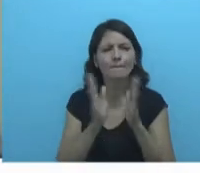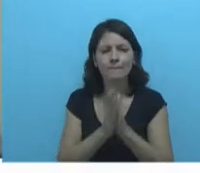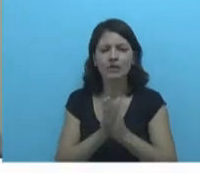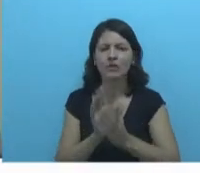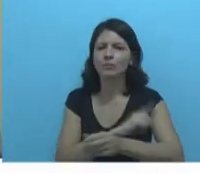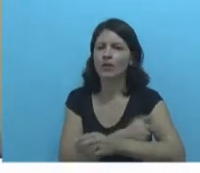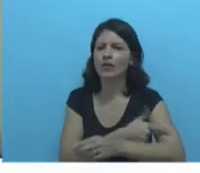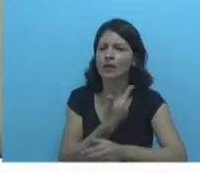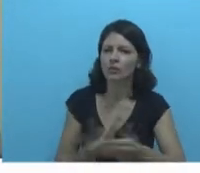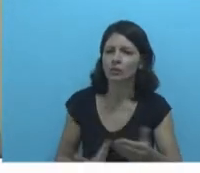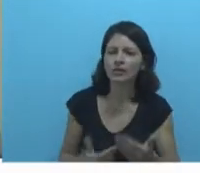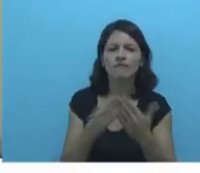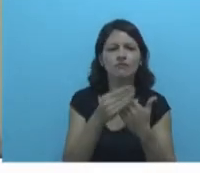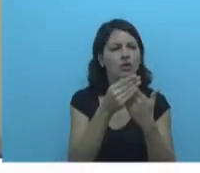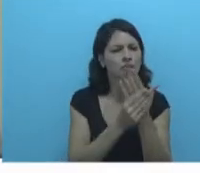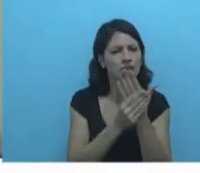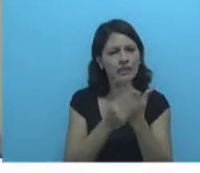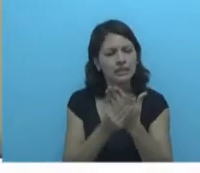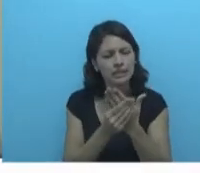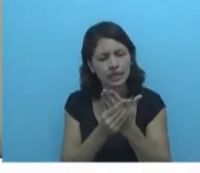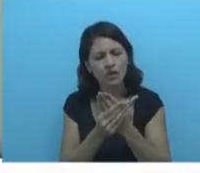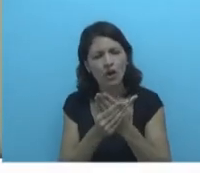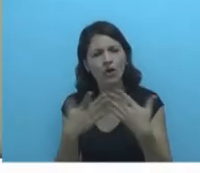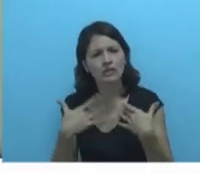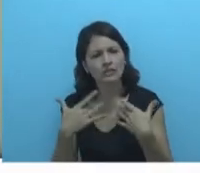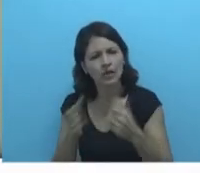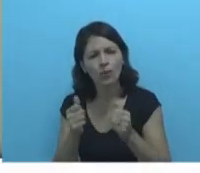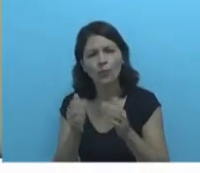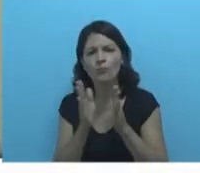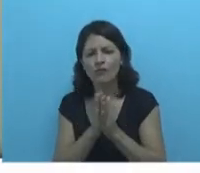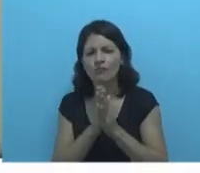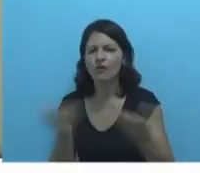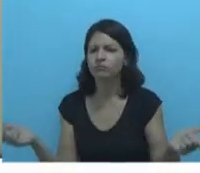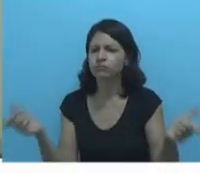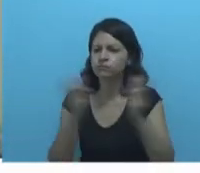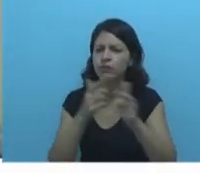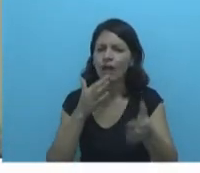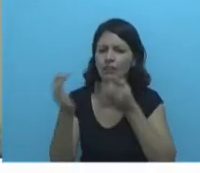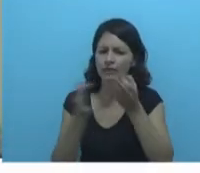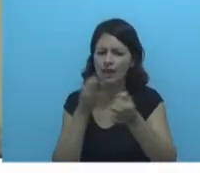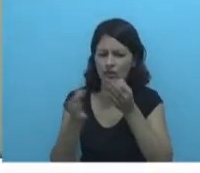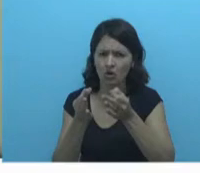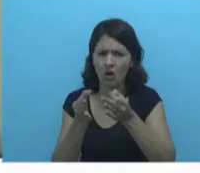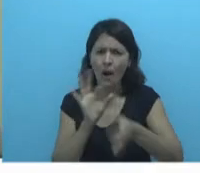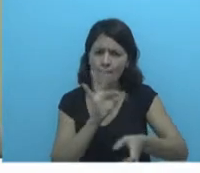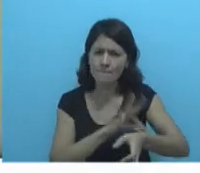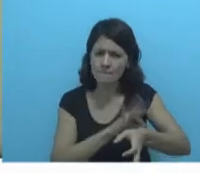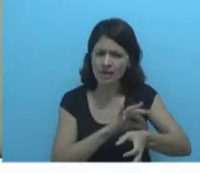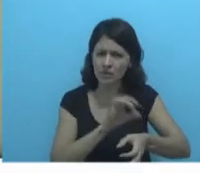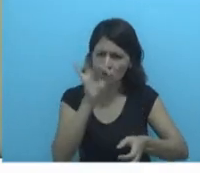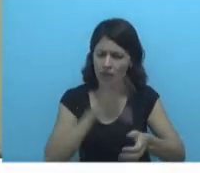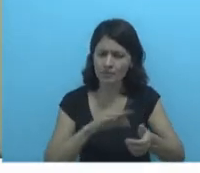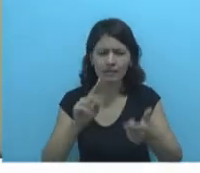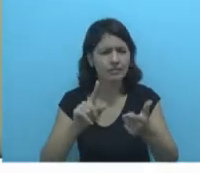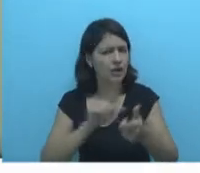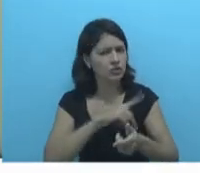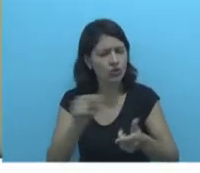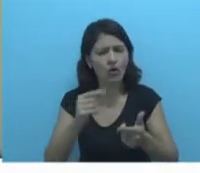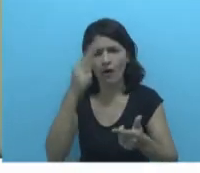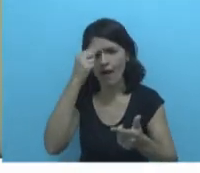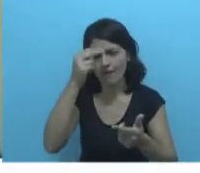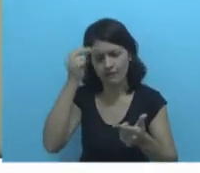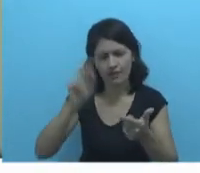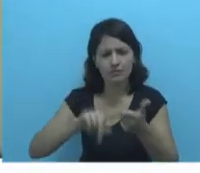Ejecutivo, le pido al Ministerio de Salud que los atienda como corresponde. Y con personal de salud me refiero no solo a los médicos y a los enfermeros, sino al resto de